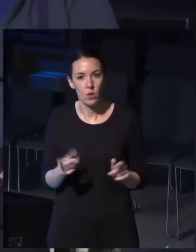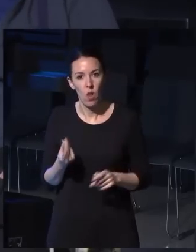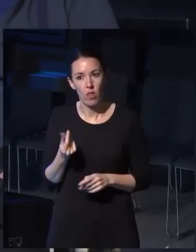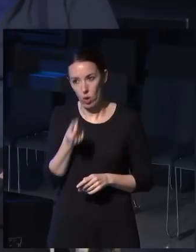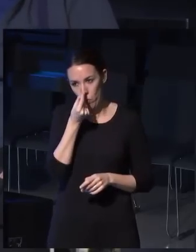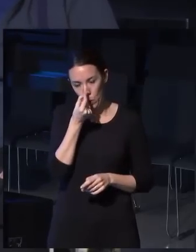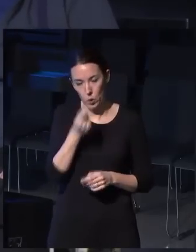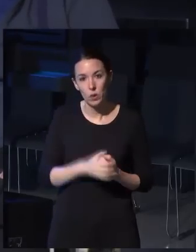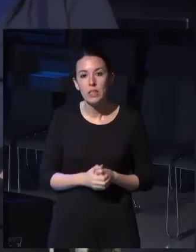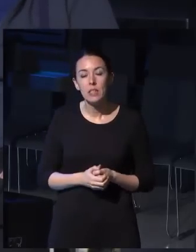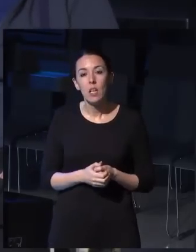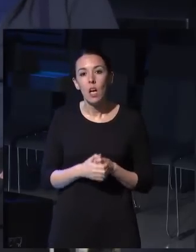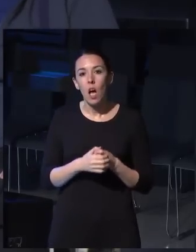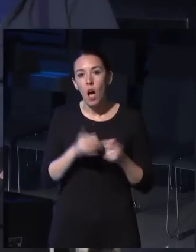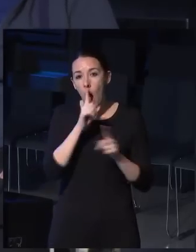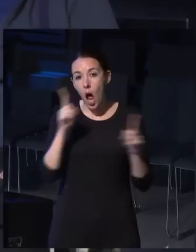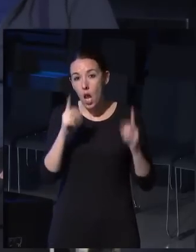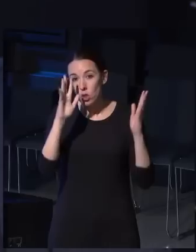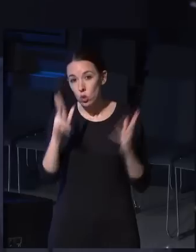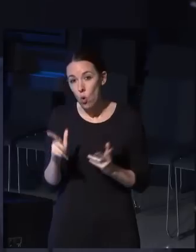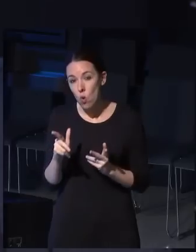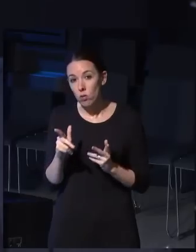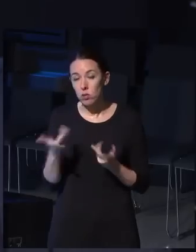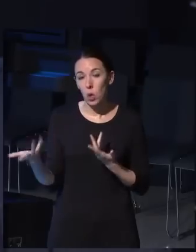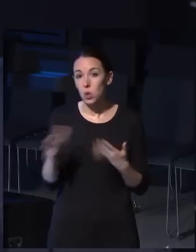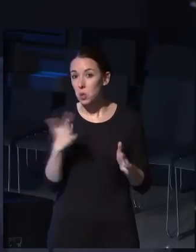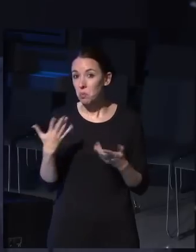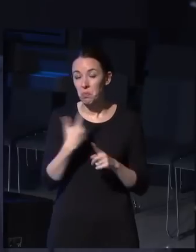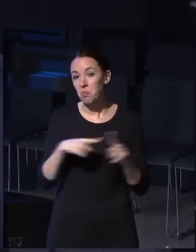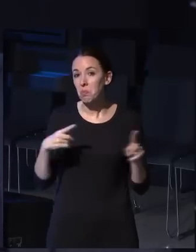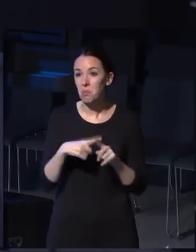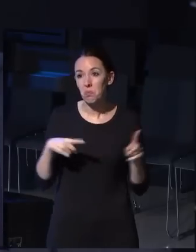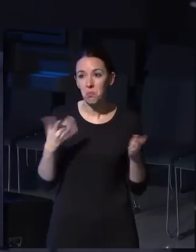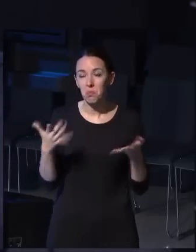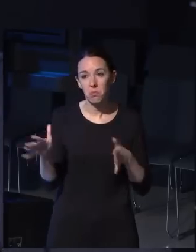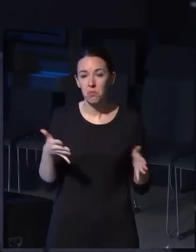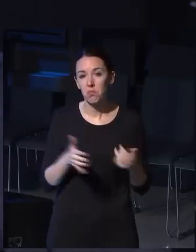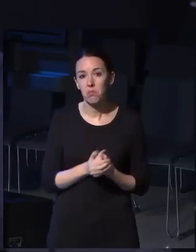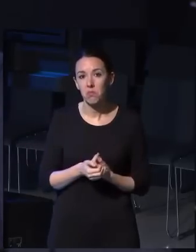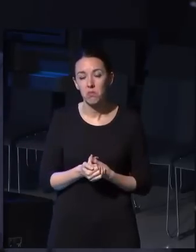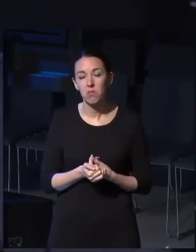dinero poco. ¿Cuántos al año? Yo suelo grabar más o menos una media de...